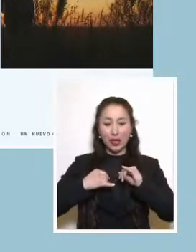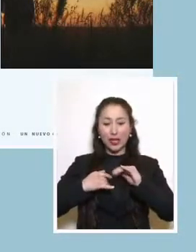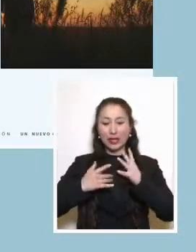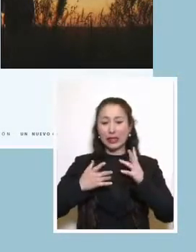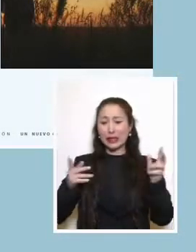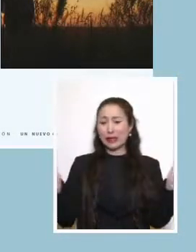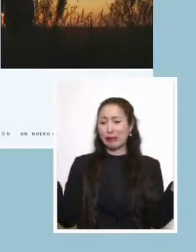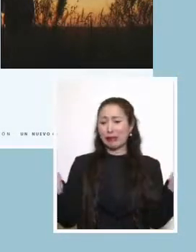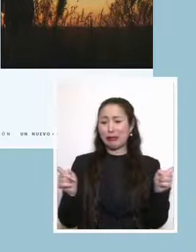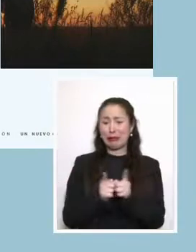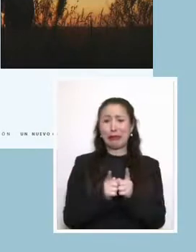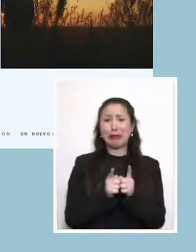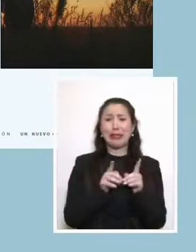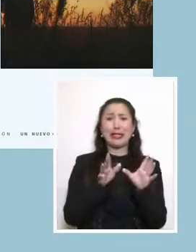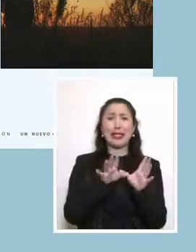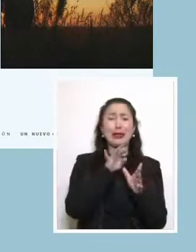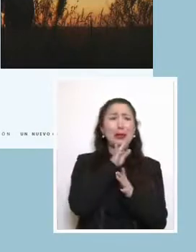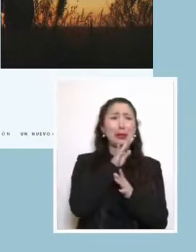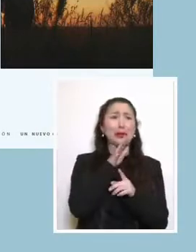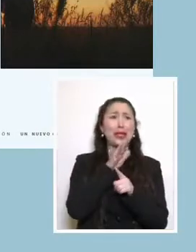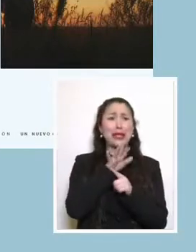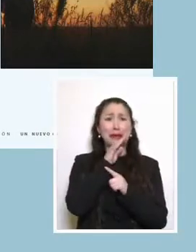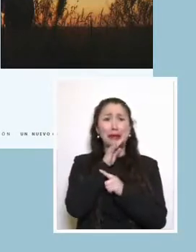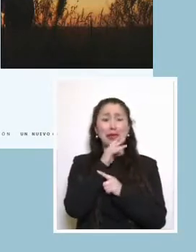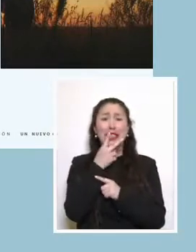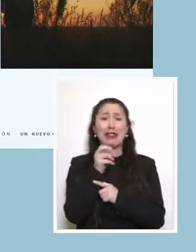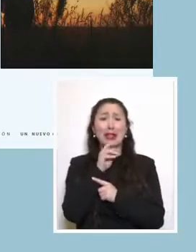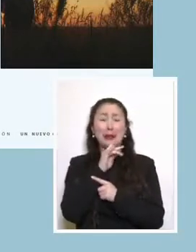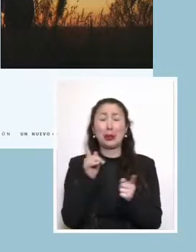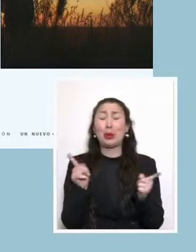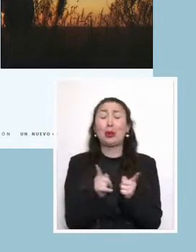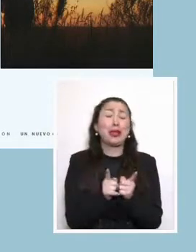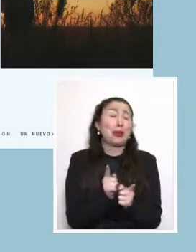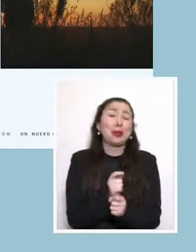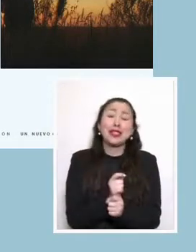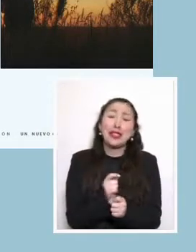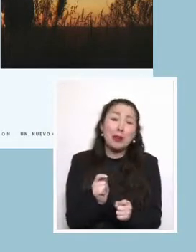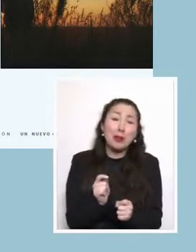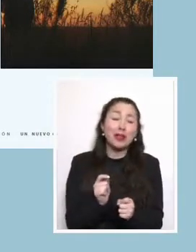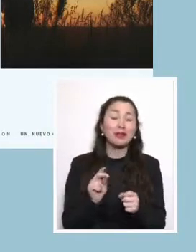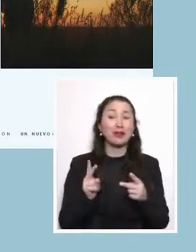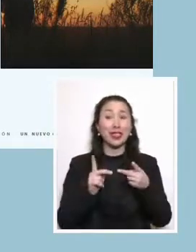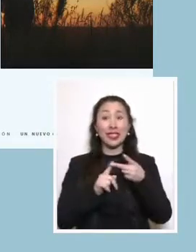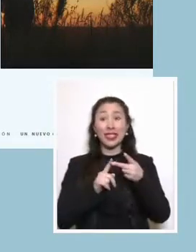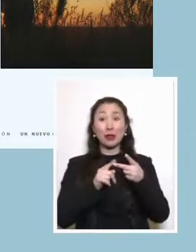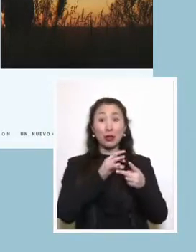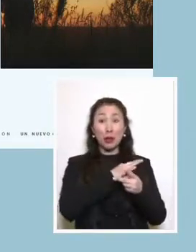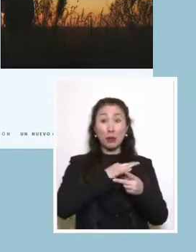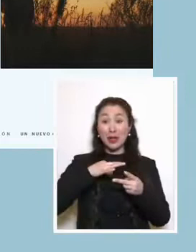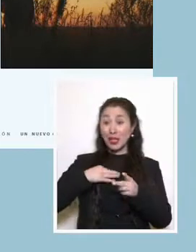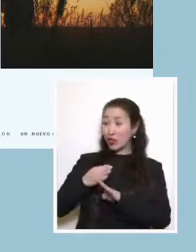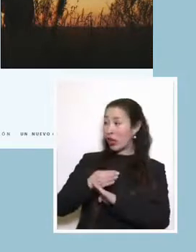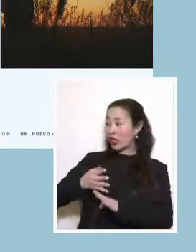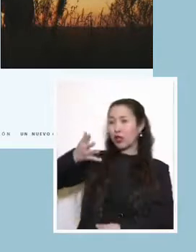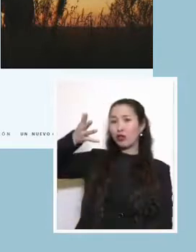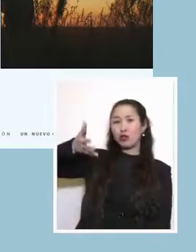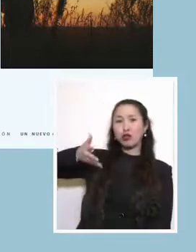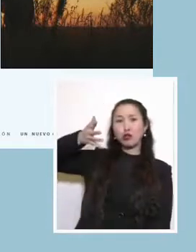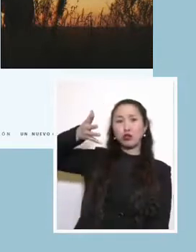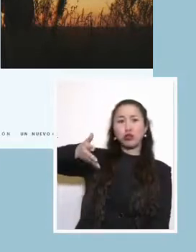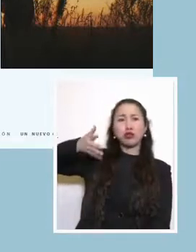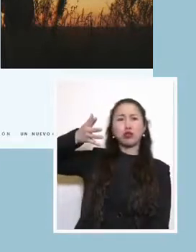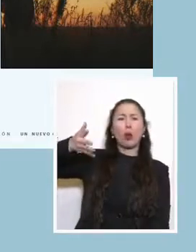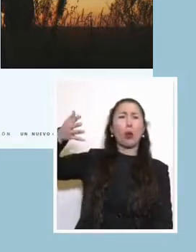de 10, ni 15, ni 20 minutos. Segundo, el ministro nos acaba de dar una clase magistral en lo